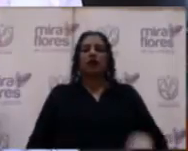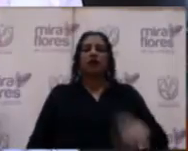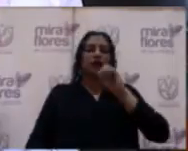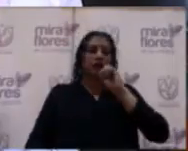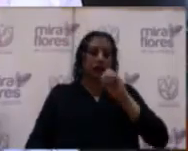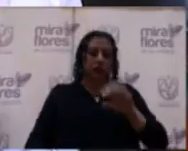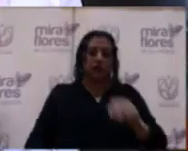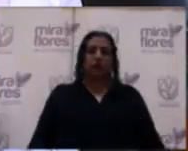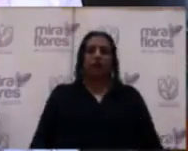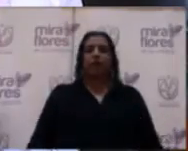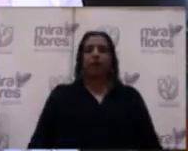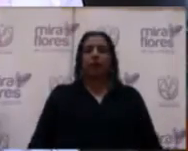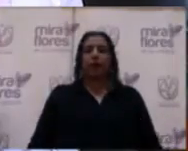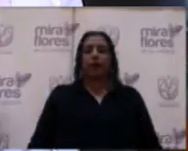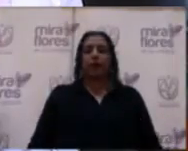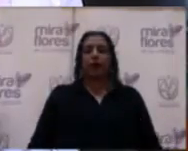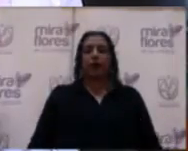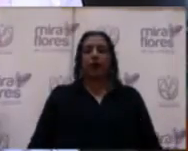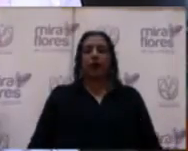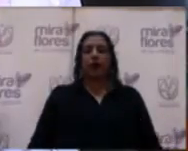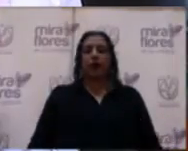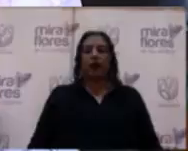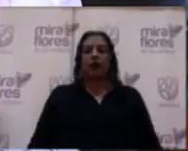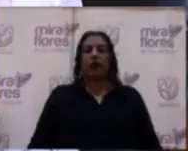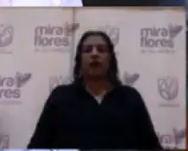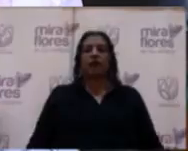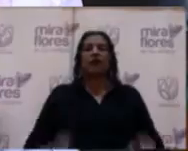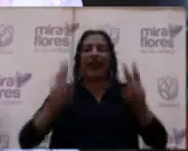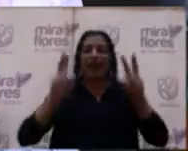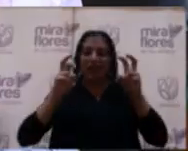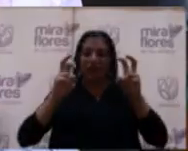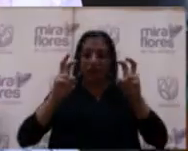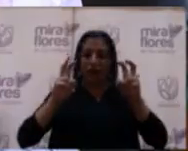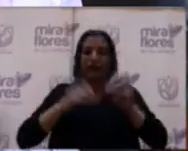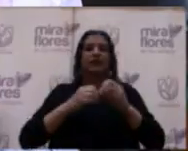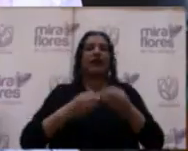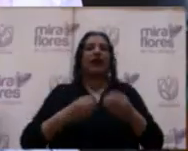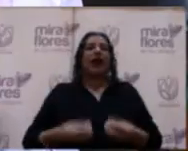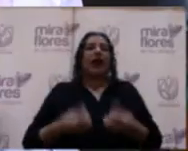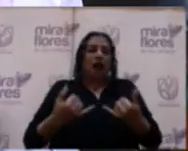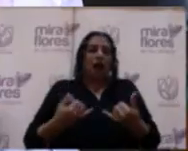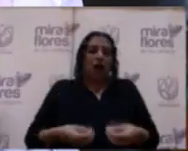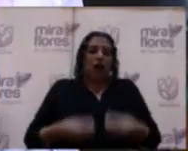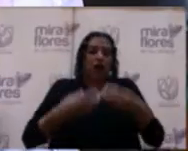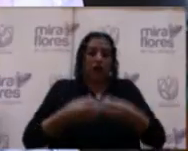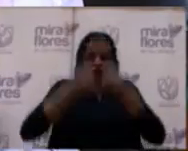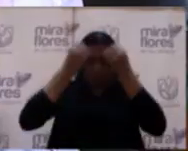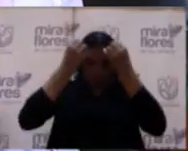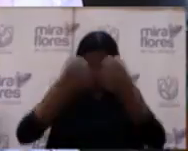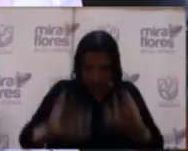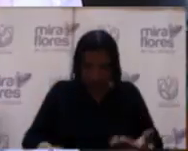decirse, es dar cuenta de lo que del encargo recibido